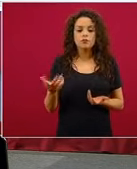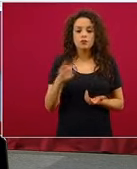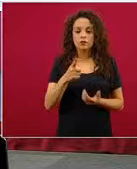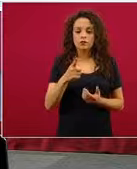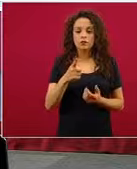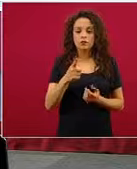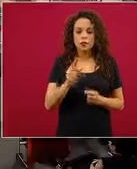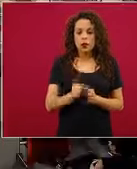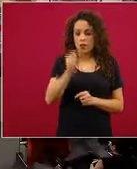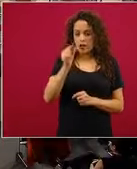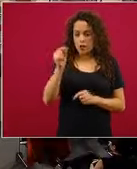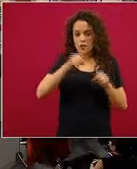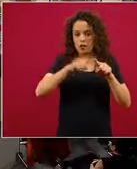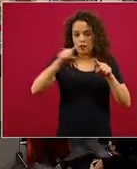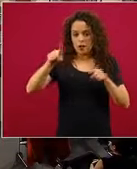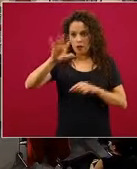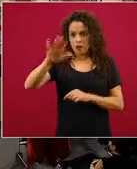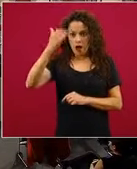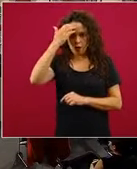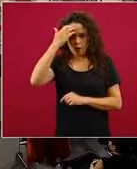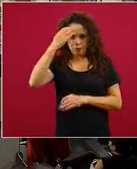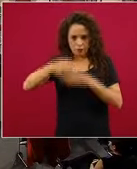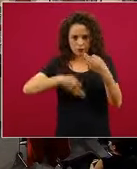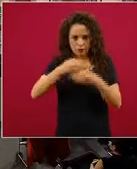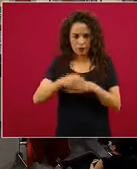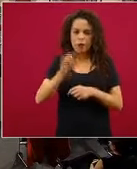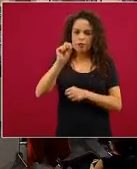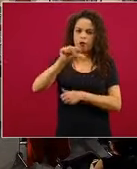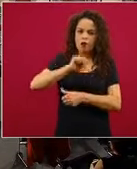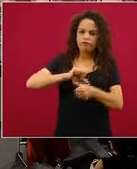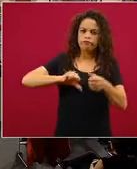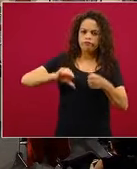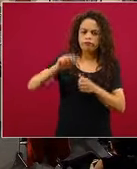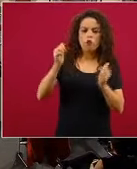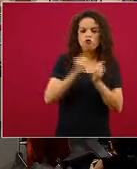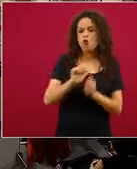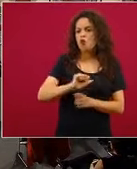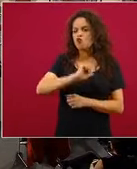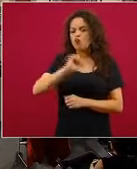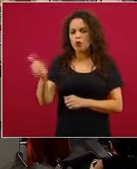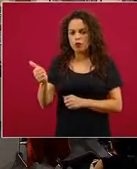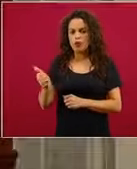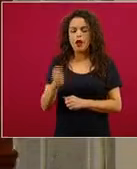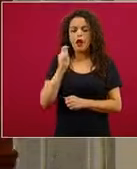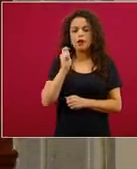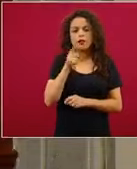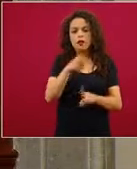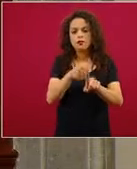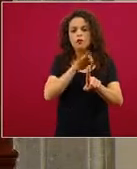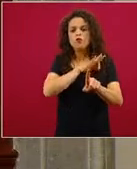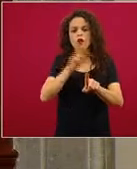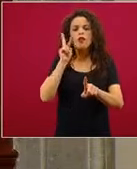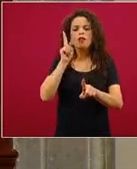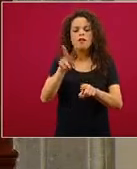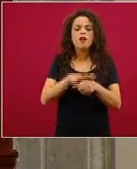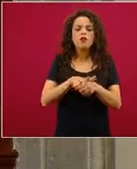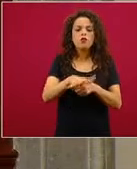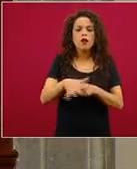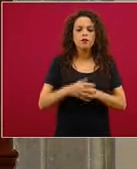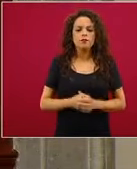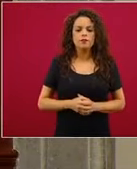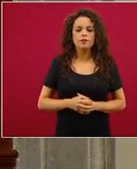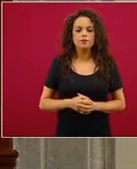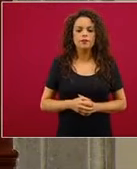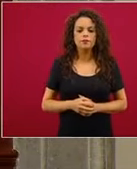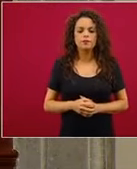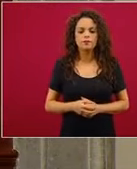gráficas que ustedes ya conocen, que la población también conoce, con otras gráficas que en su momento nos permiten también ver la